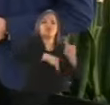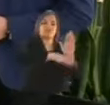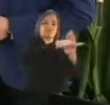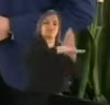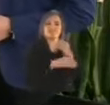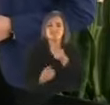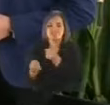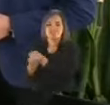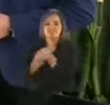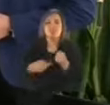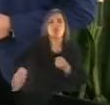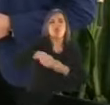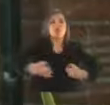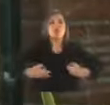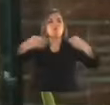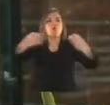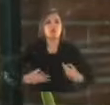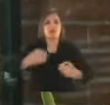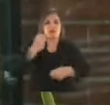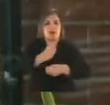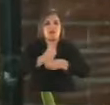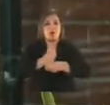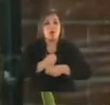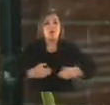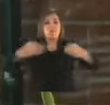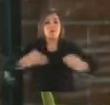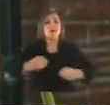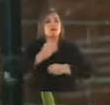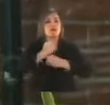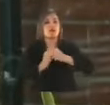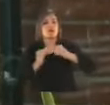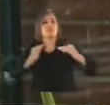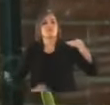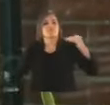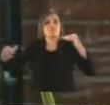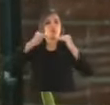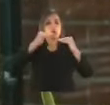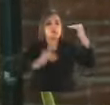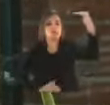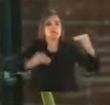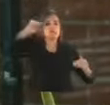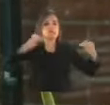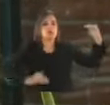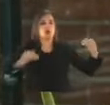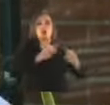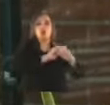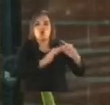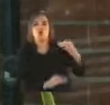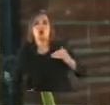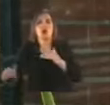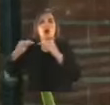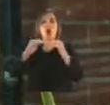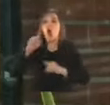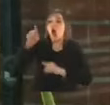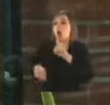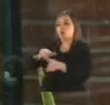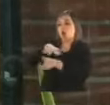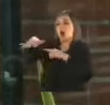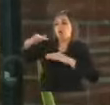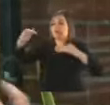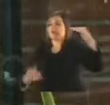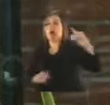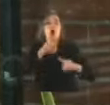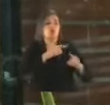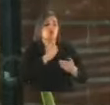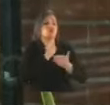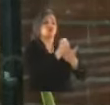generación de empleo formal. Pero empleo formal equitativo. El empleo no puede seguirse generando, recuperando, castigando unos sectores de la